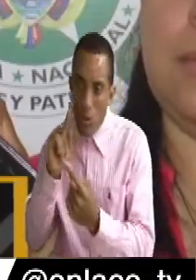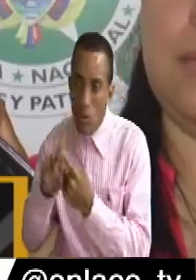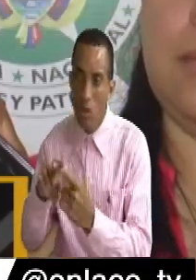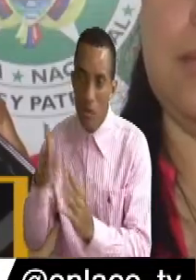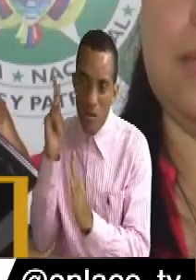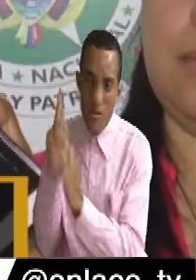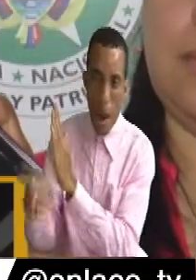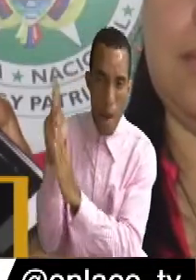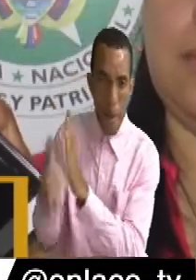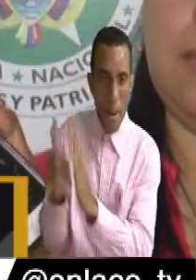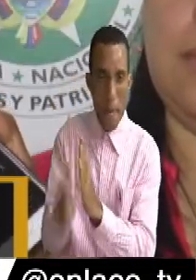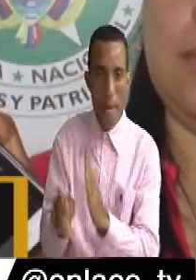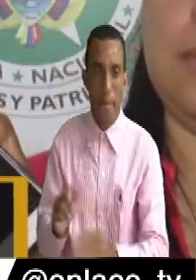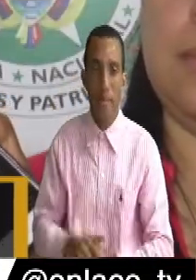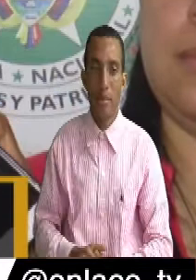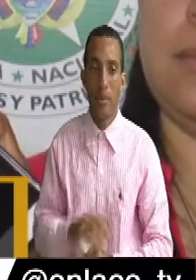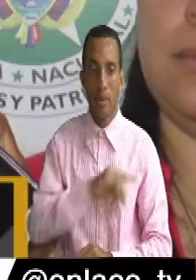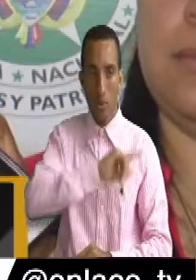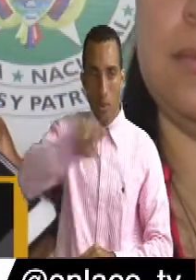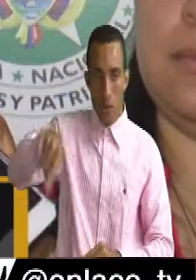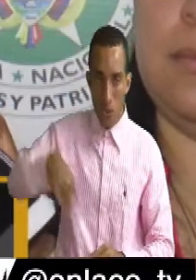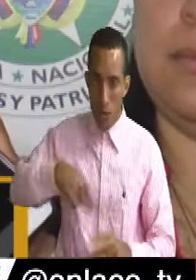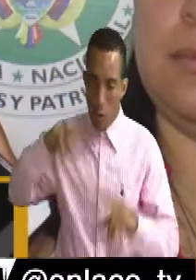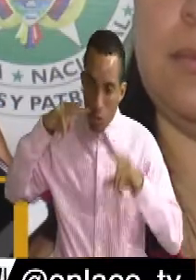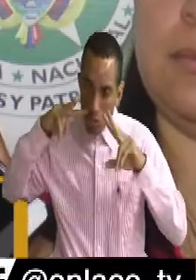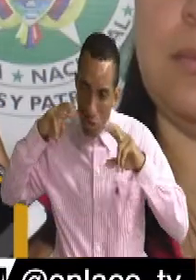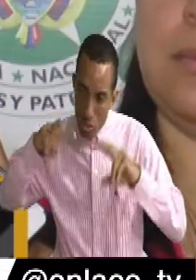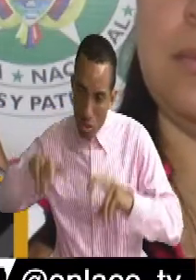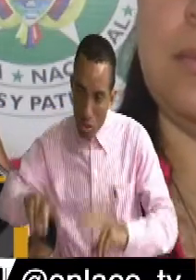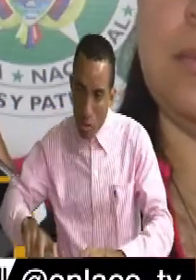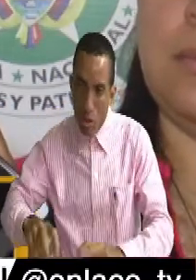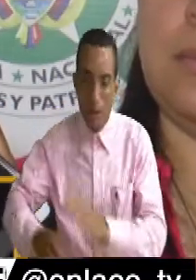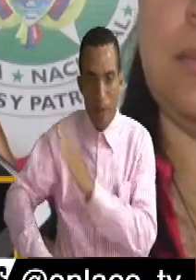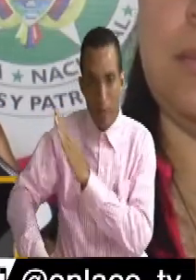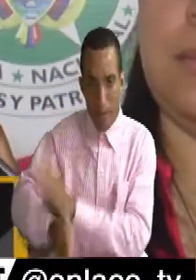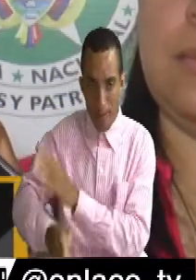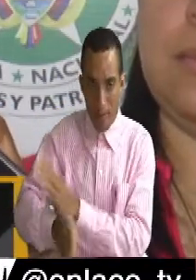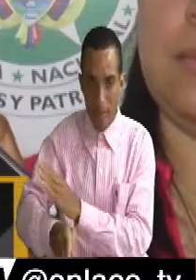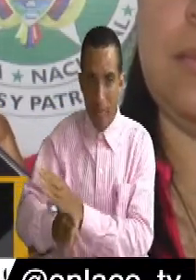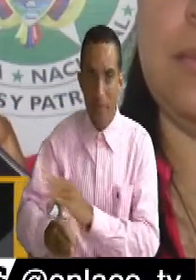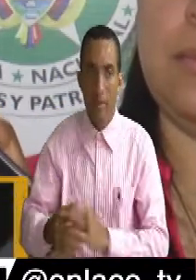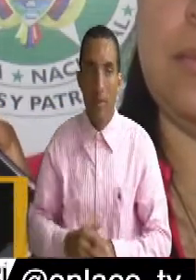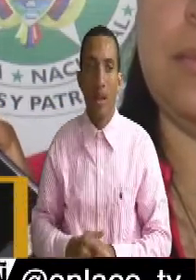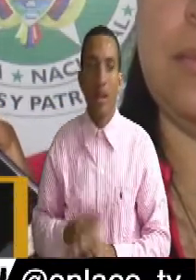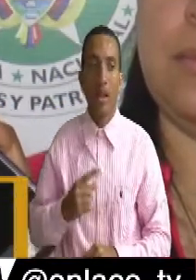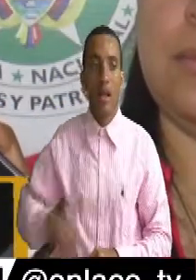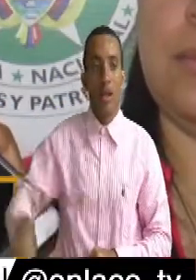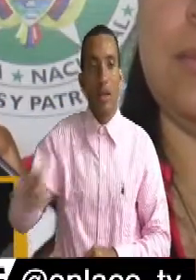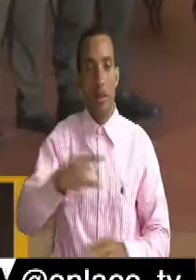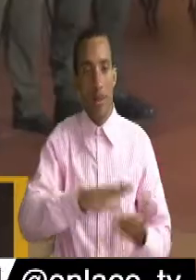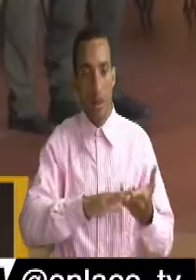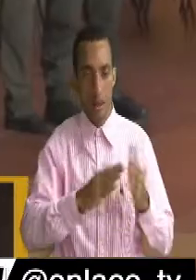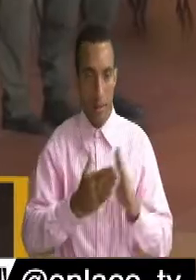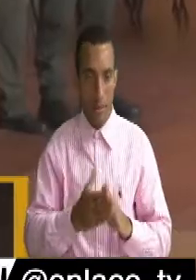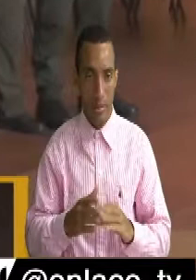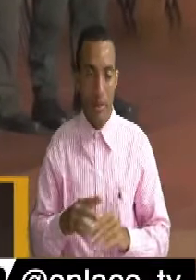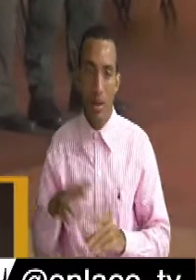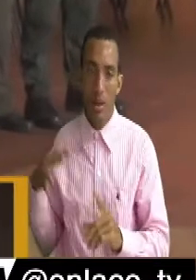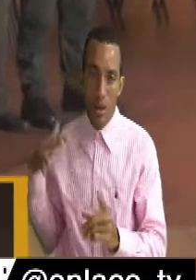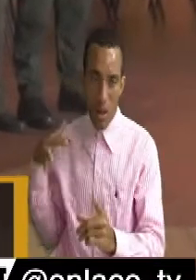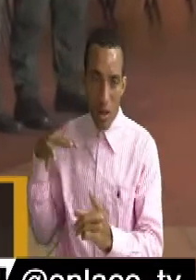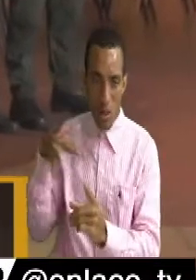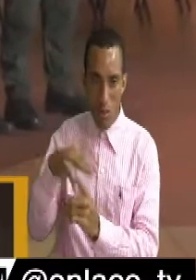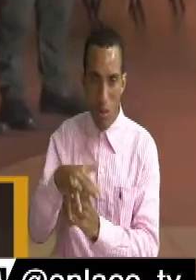investigaciones y este es un parte de tranquilidad donde afectamos